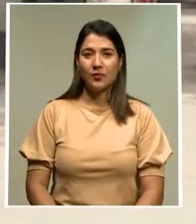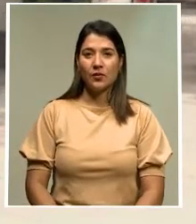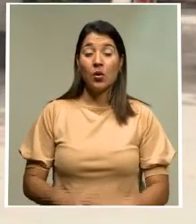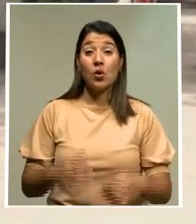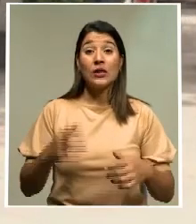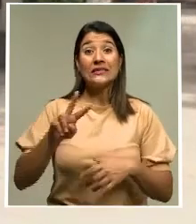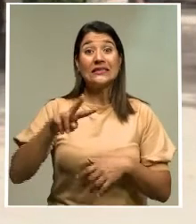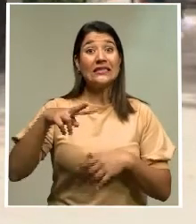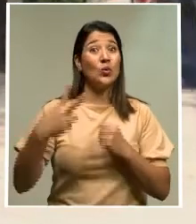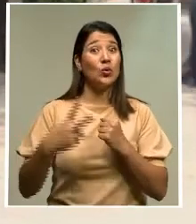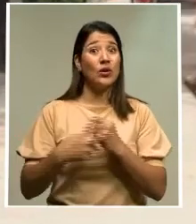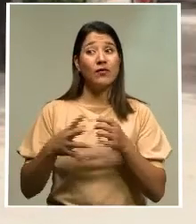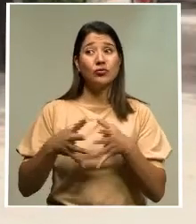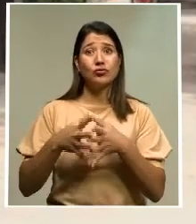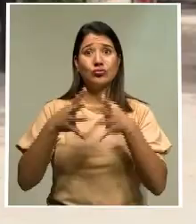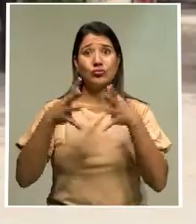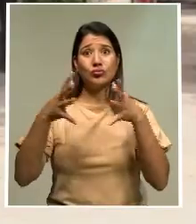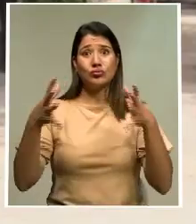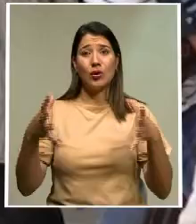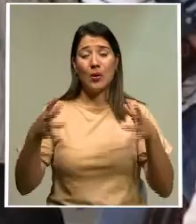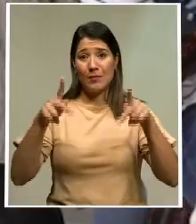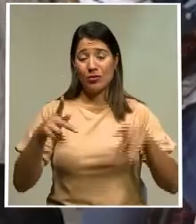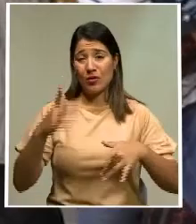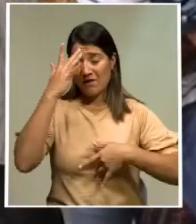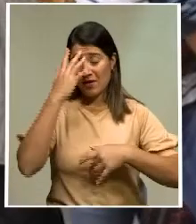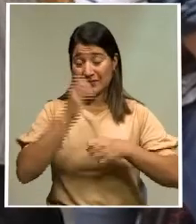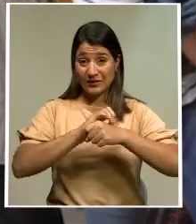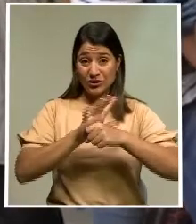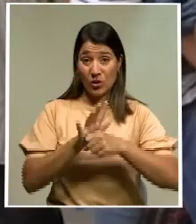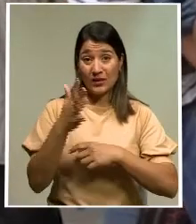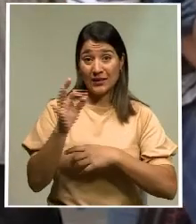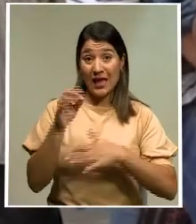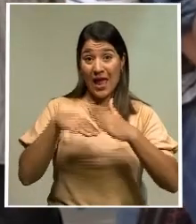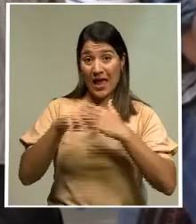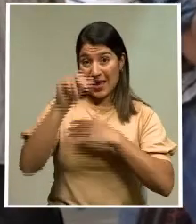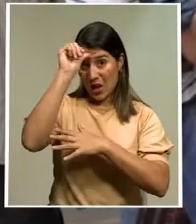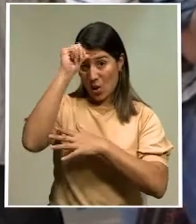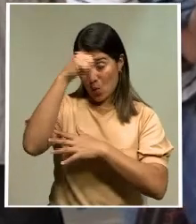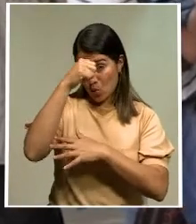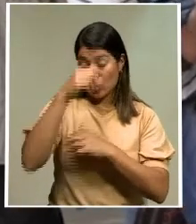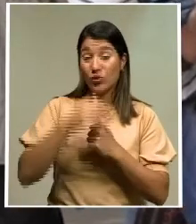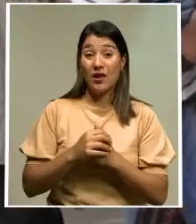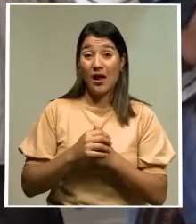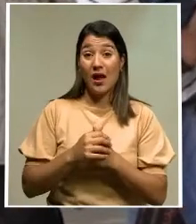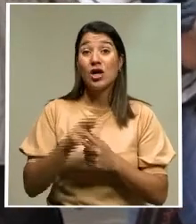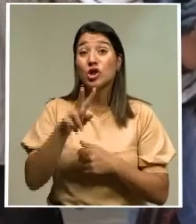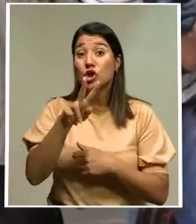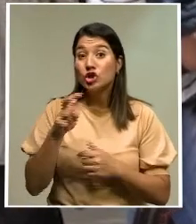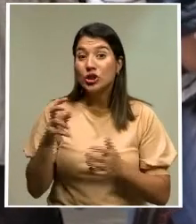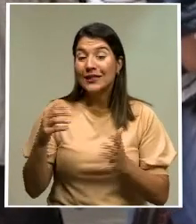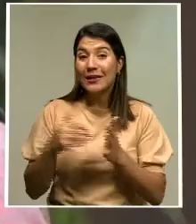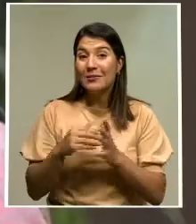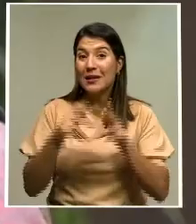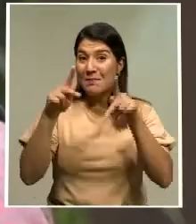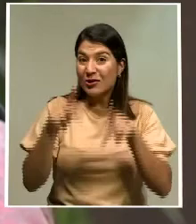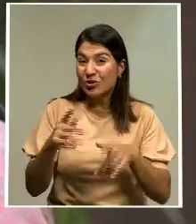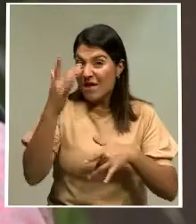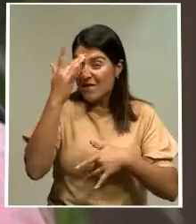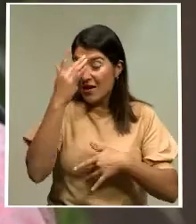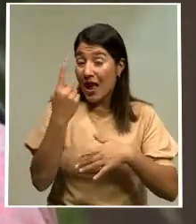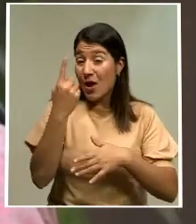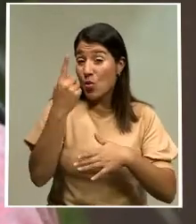Inmensa segunda ola de coronavirus en India. En las últimas 24 horas se reportaron más de 200.000 casos y 1 millar